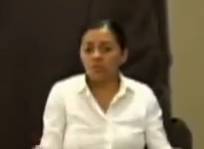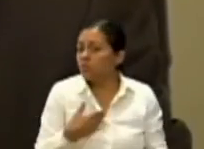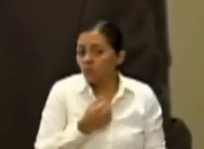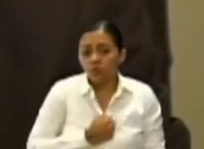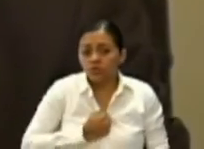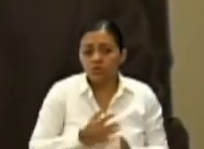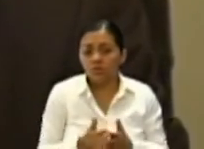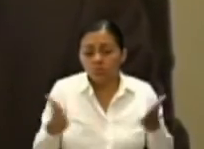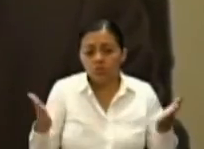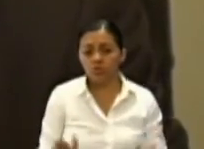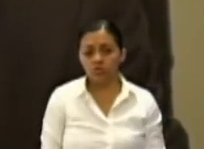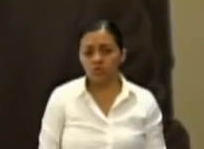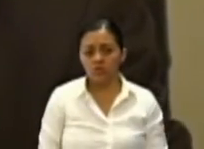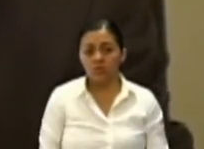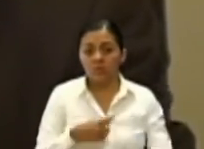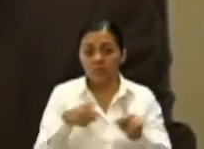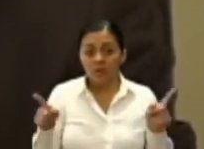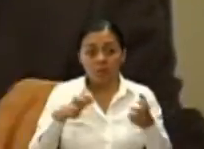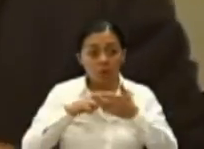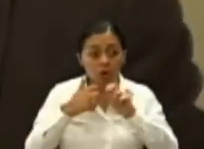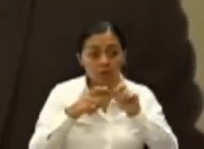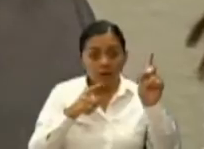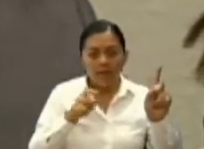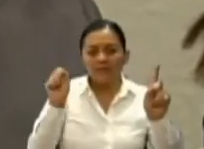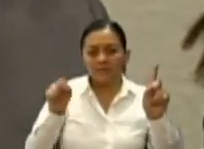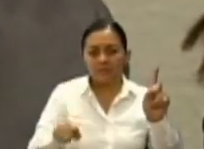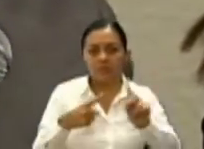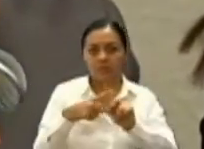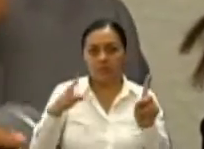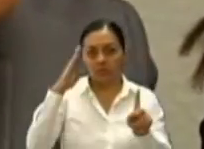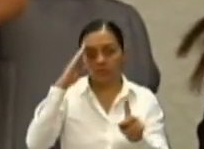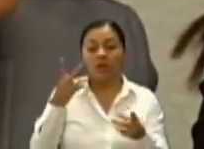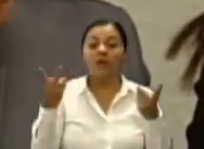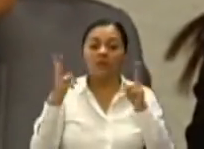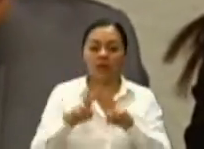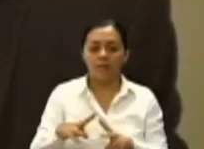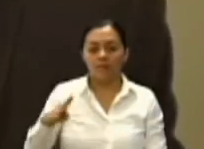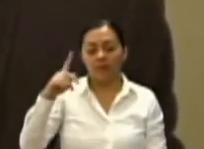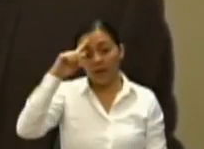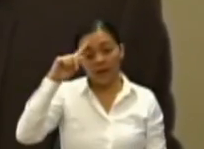se persiguen delitos no personas presidente de dos policías heridos también